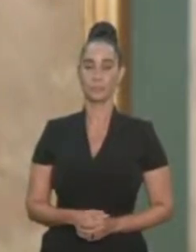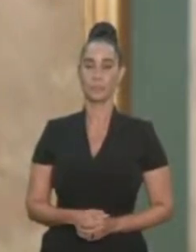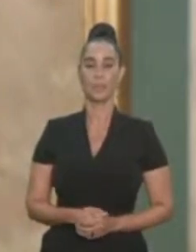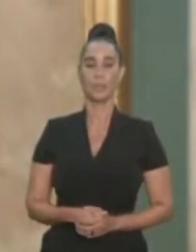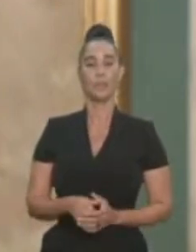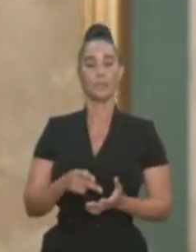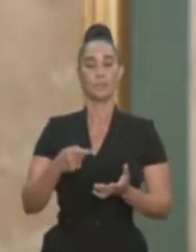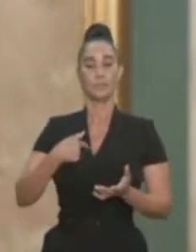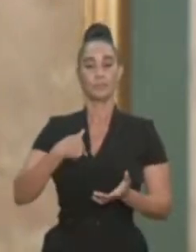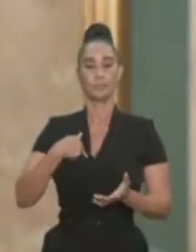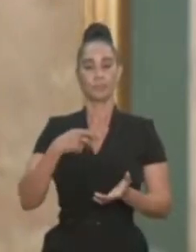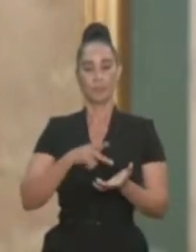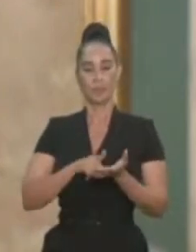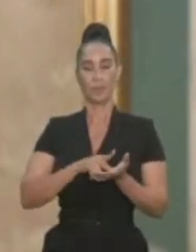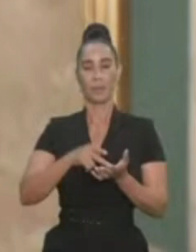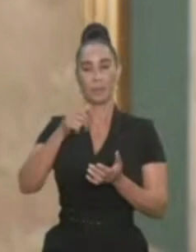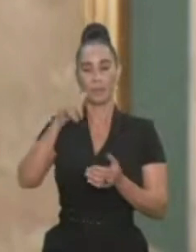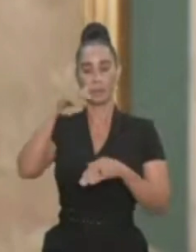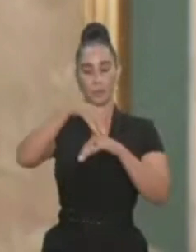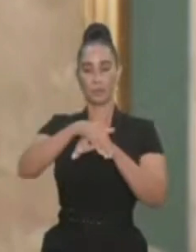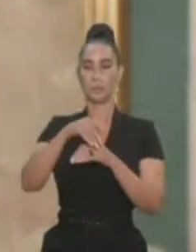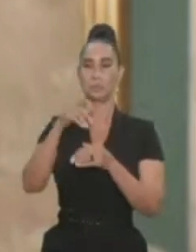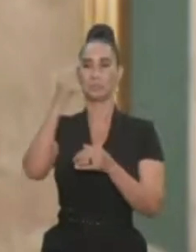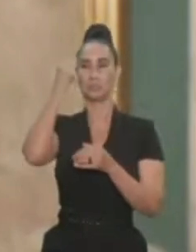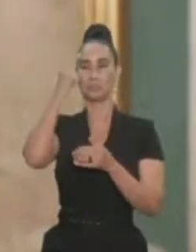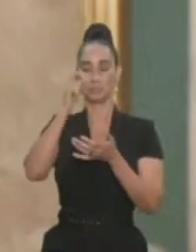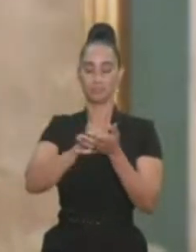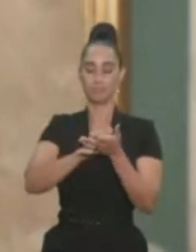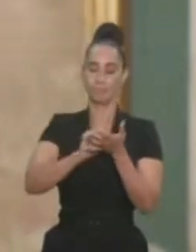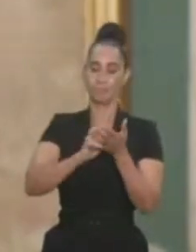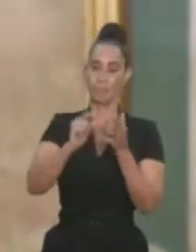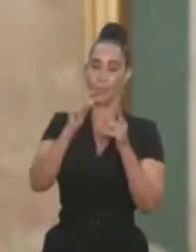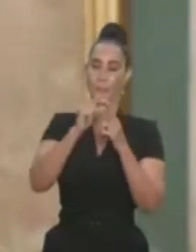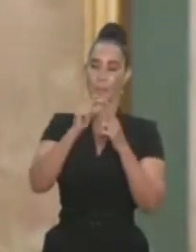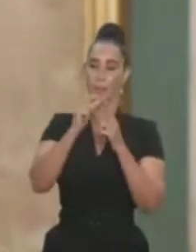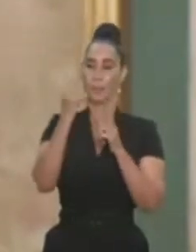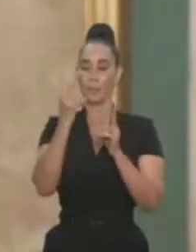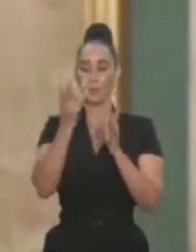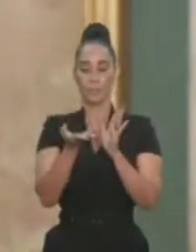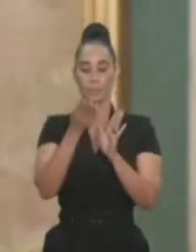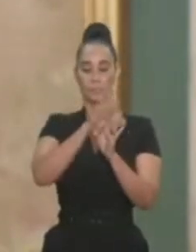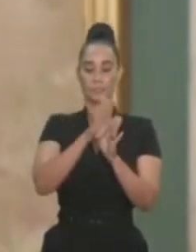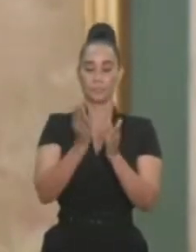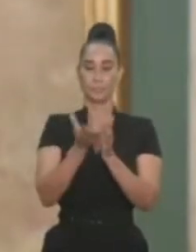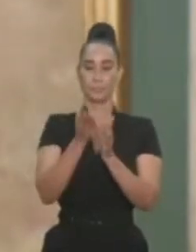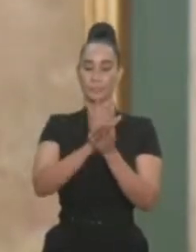anoche empecé a escribir algunas palabras, hice dos páginas